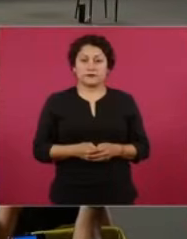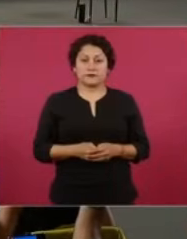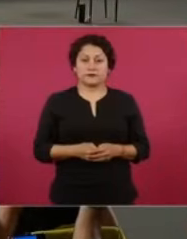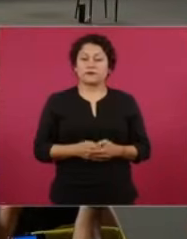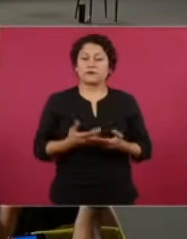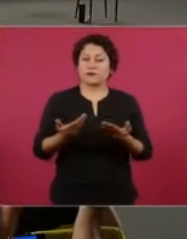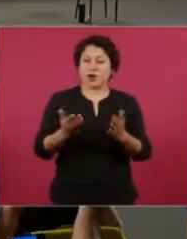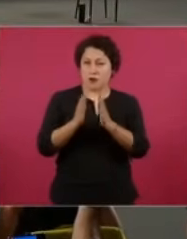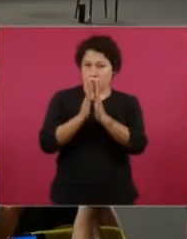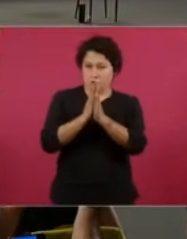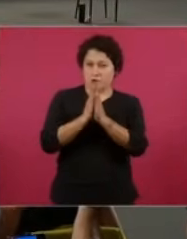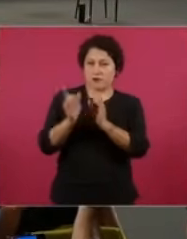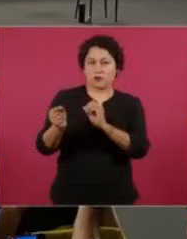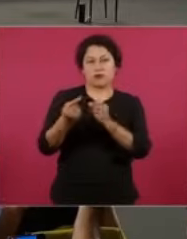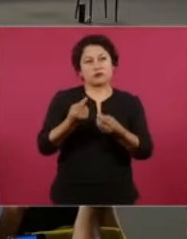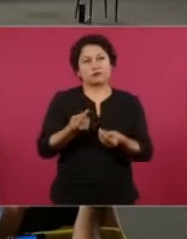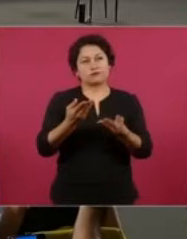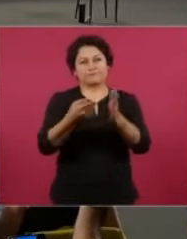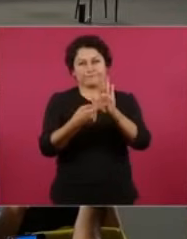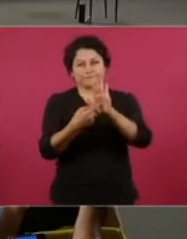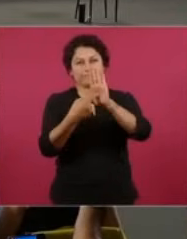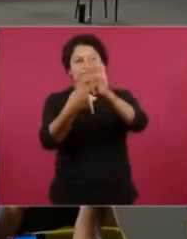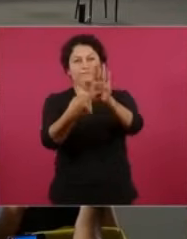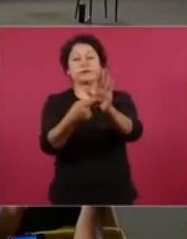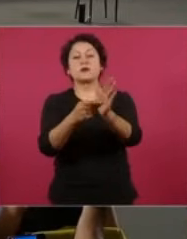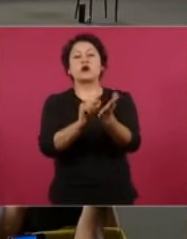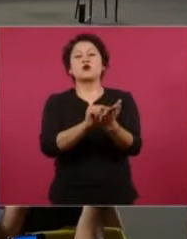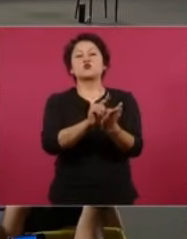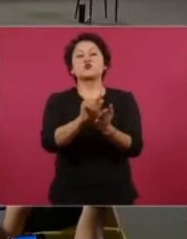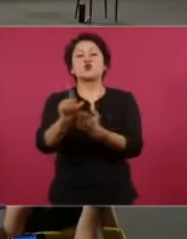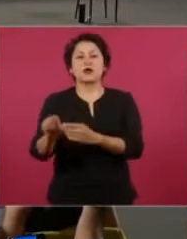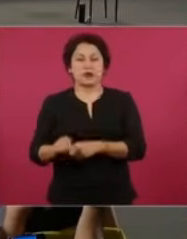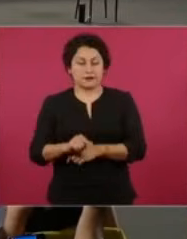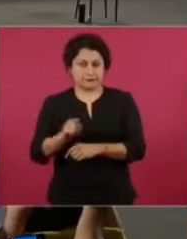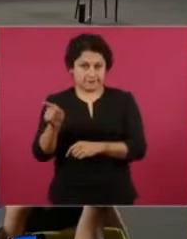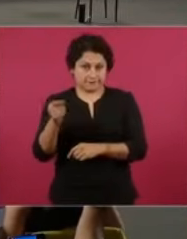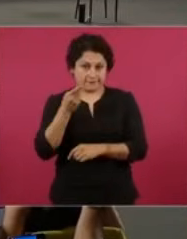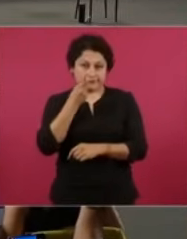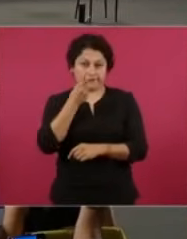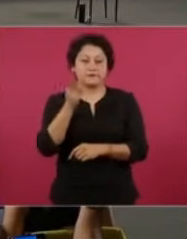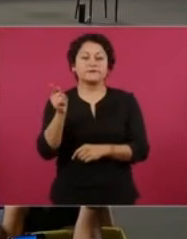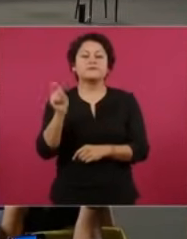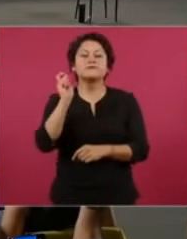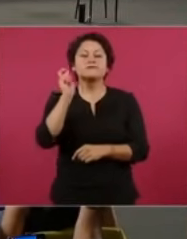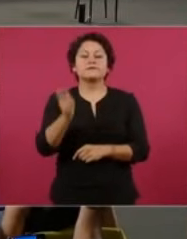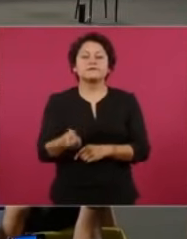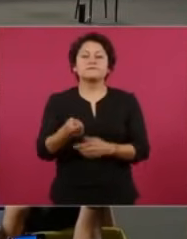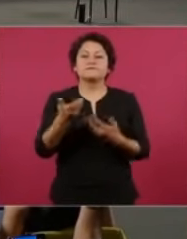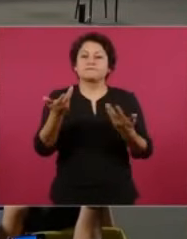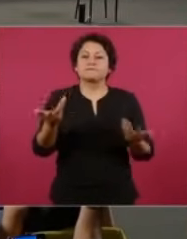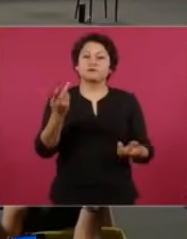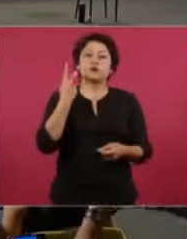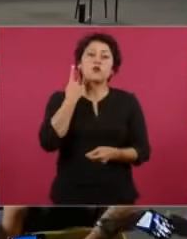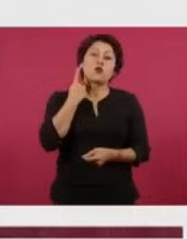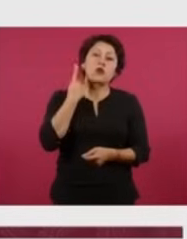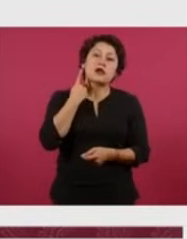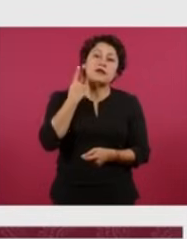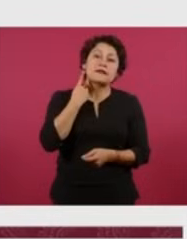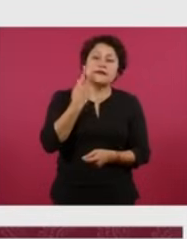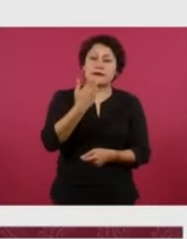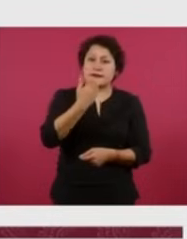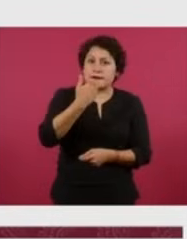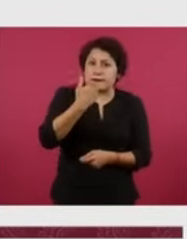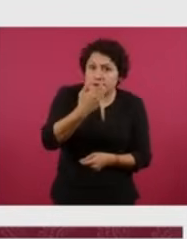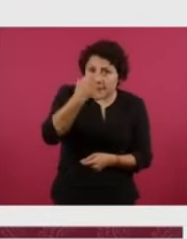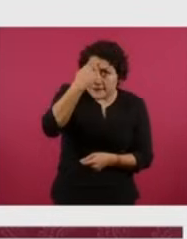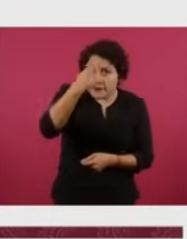que publica el señor Bacoff. Y dice, la única manera de diseñar buenas políticas gubernamentales es basarse en evidencia